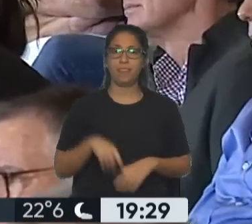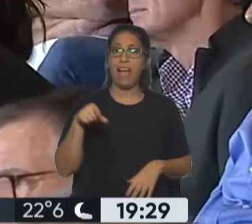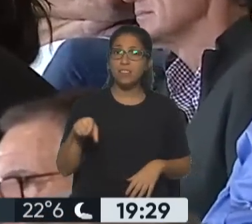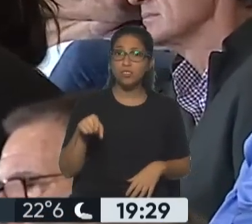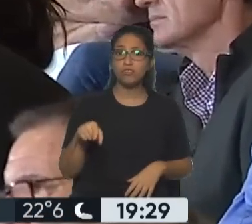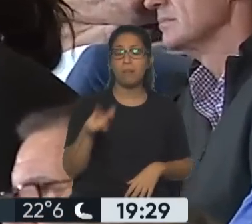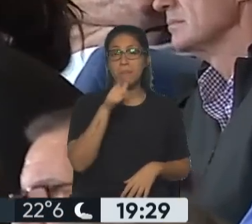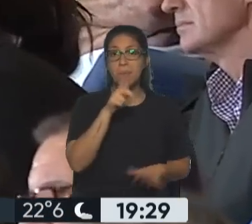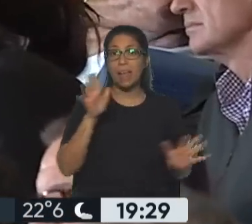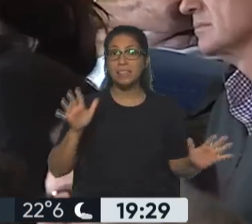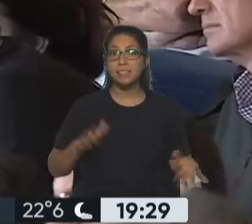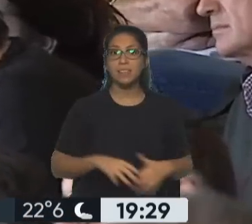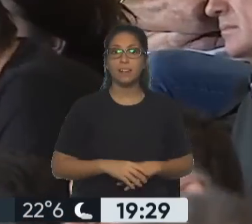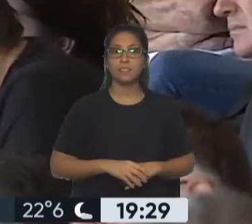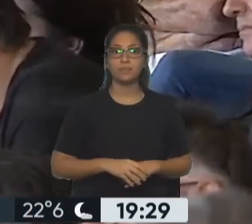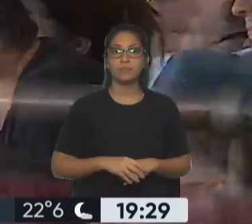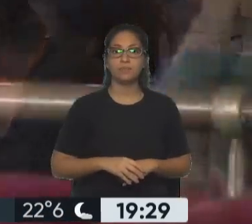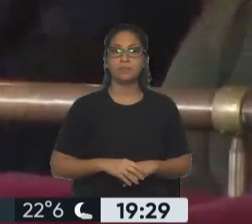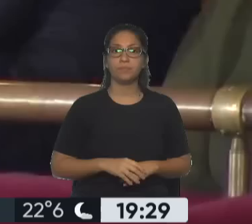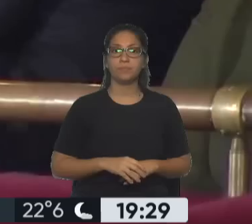me parece,